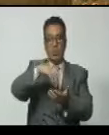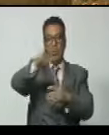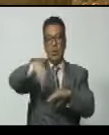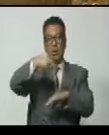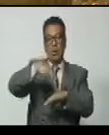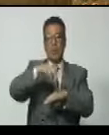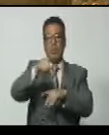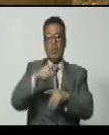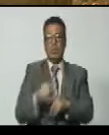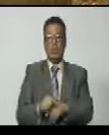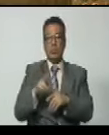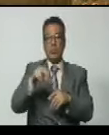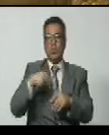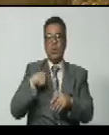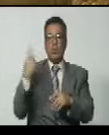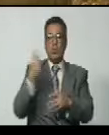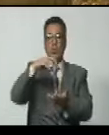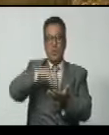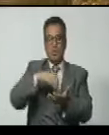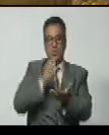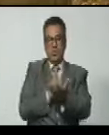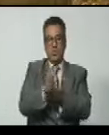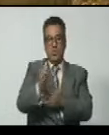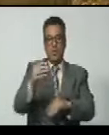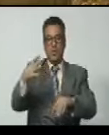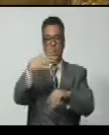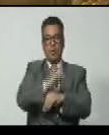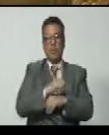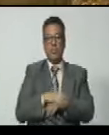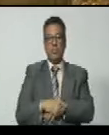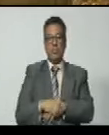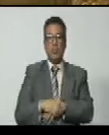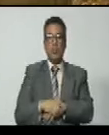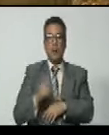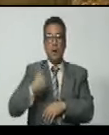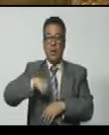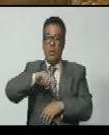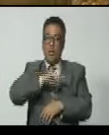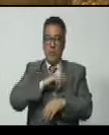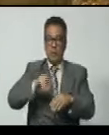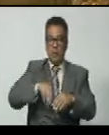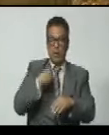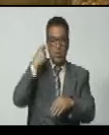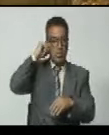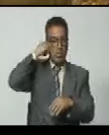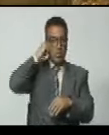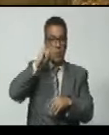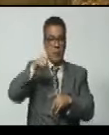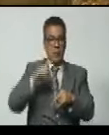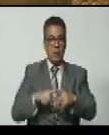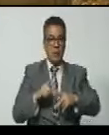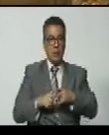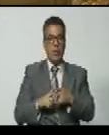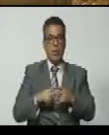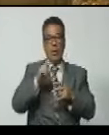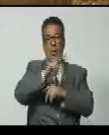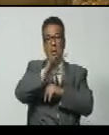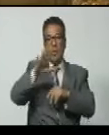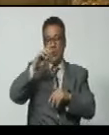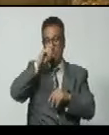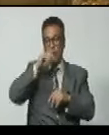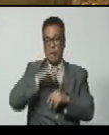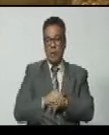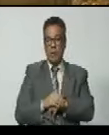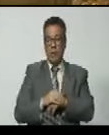por ellas y por las que no están en el panteón, y seguiremos conquistando. Nosotros podemos recordar en el marco de estos 25